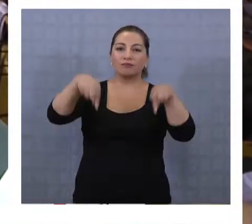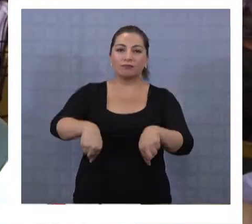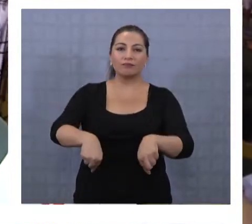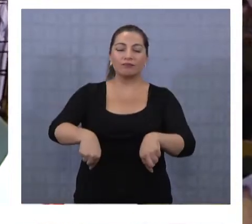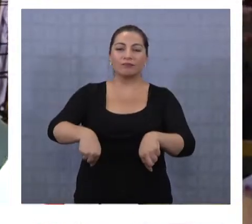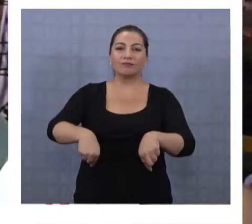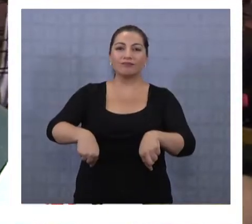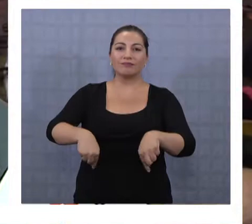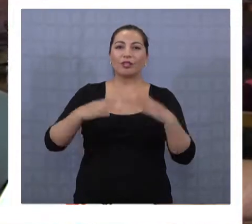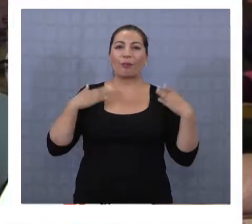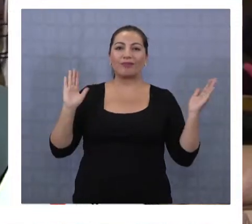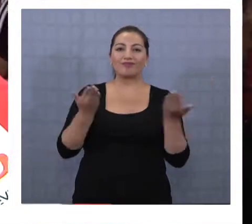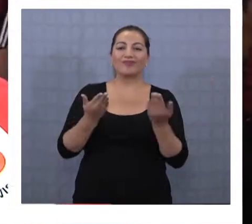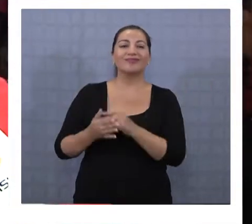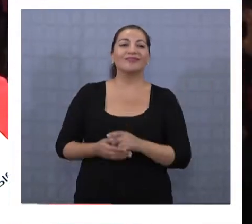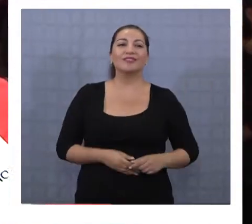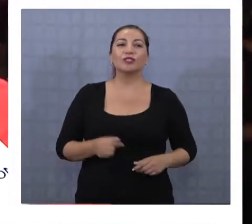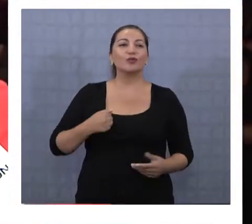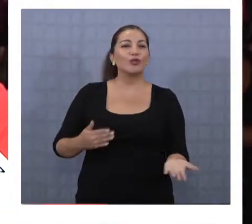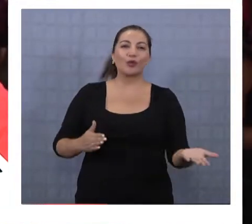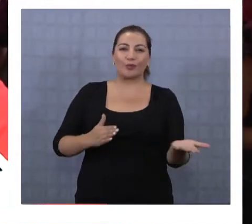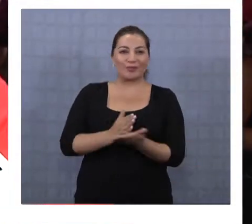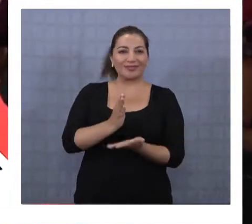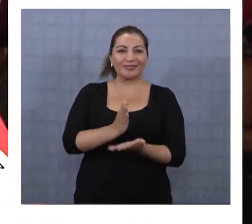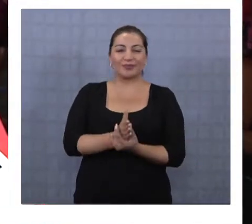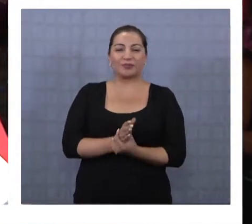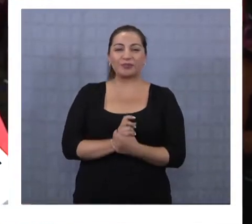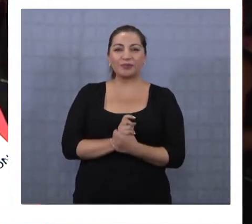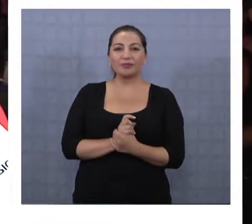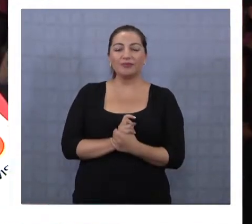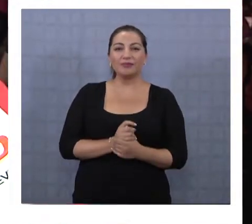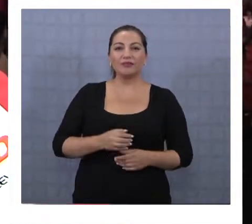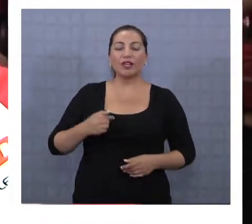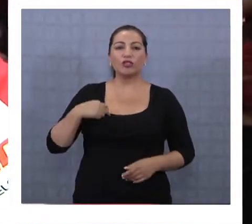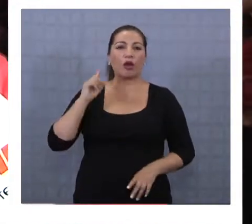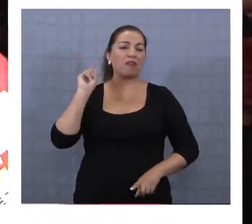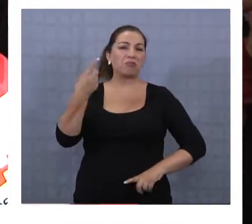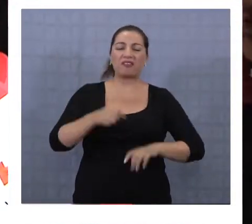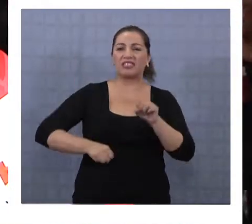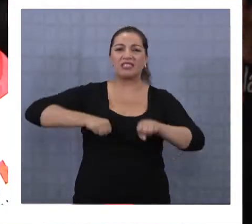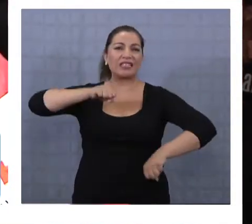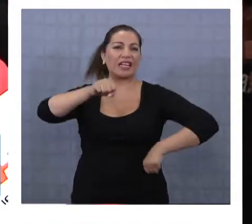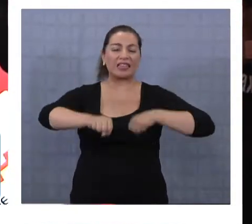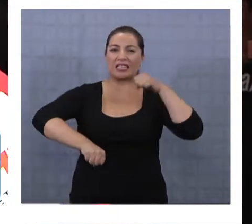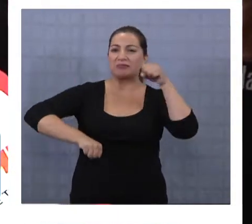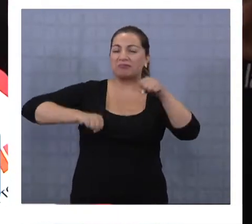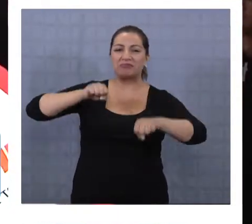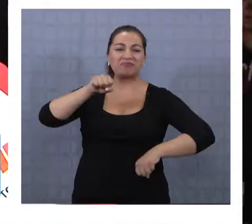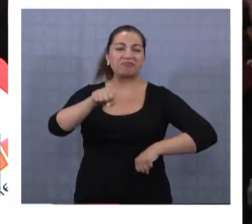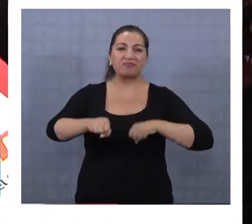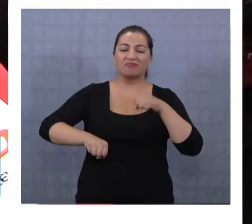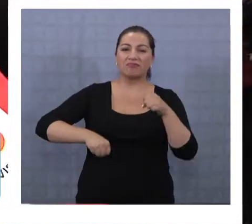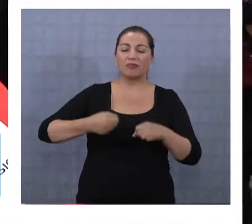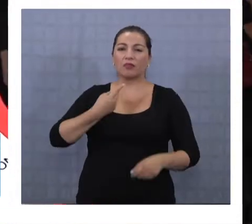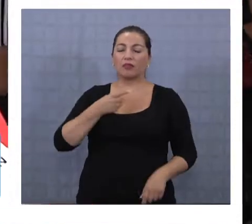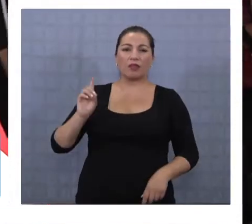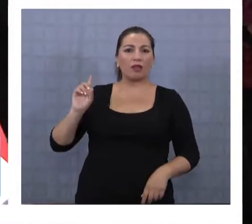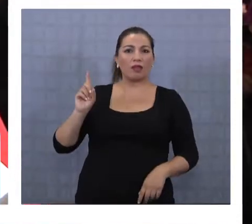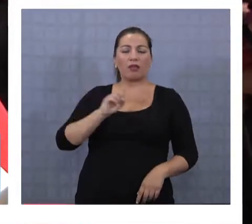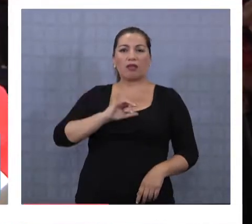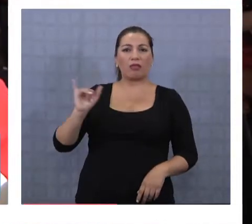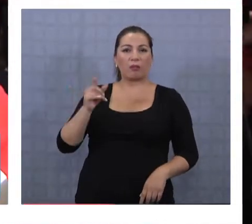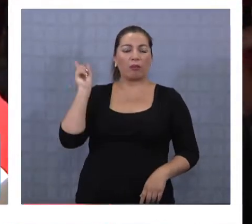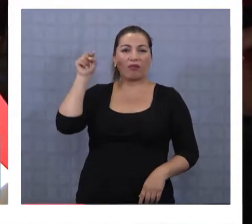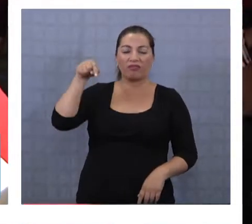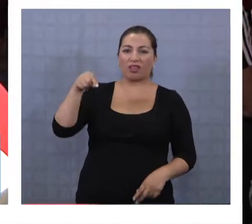mi espacio, como se dice. Y comencé, digamos, en un momento a hacer vidarta bicicleta, me encontré con este, digamos,